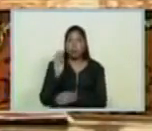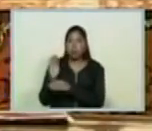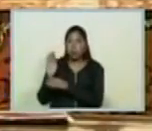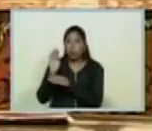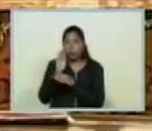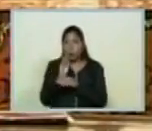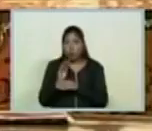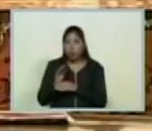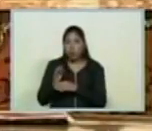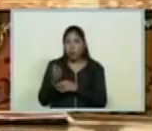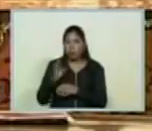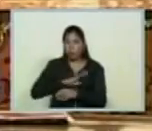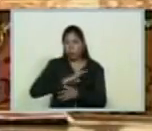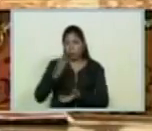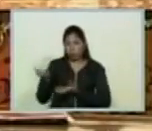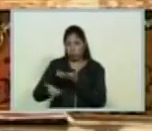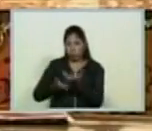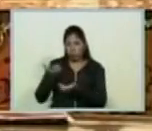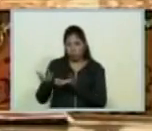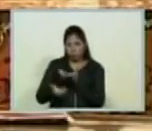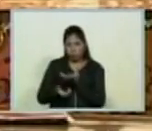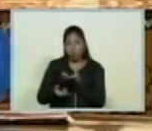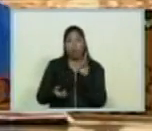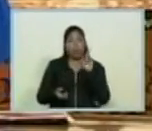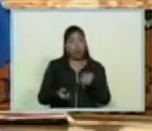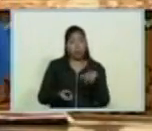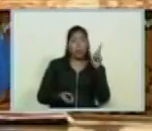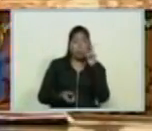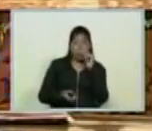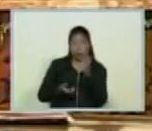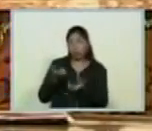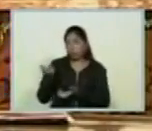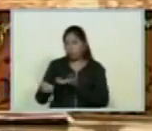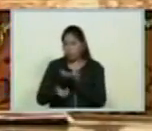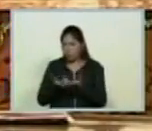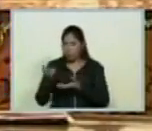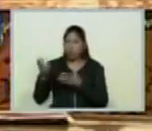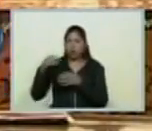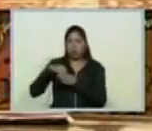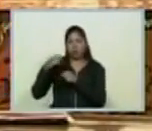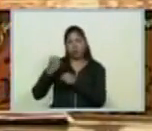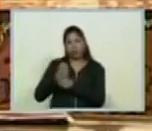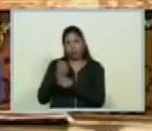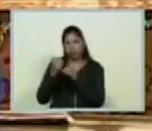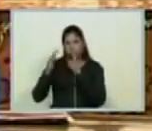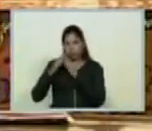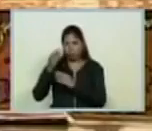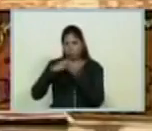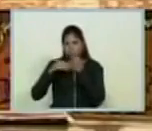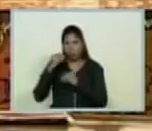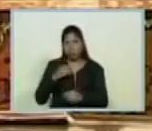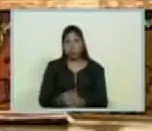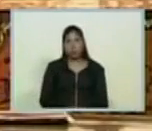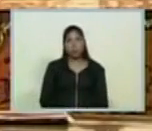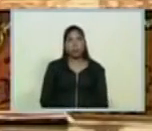cuidadoras, elaboradoras y padres también. 15.000. 15.000.